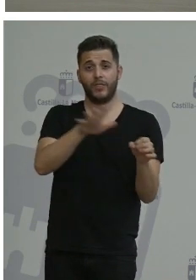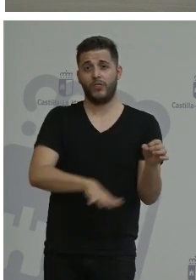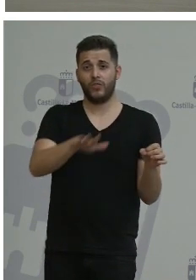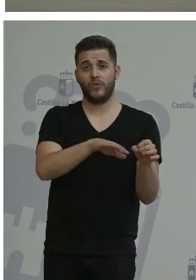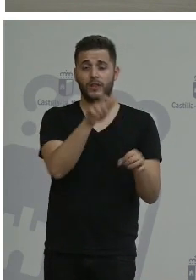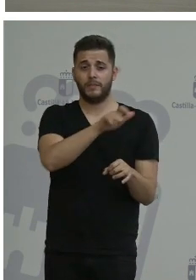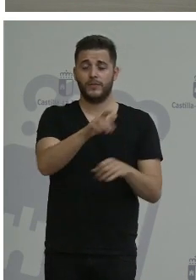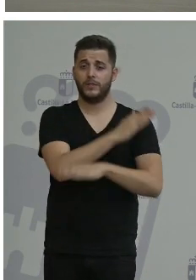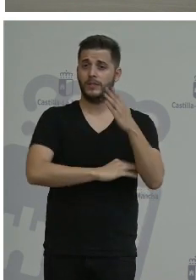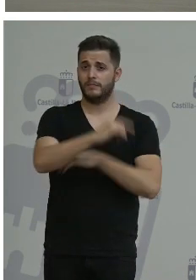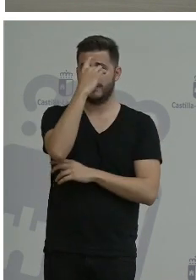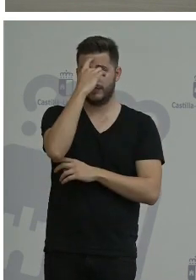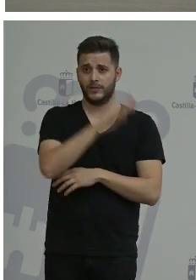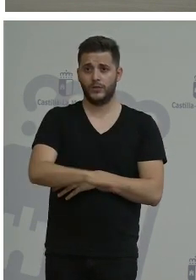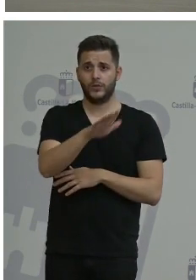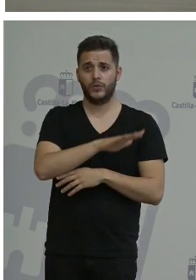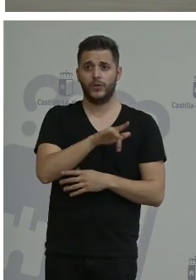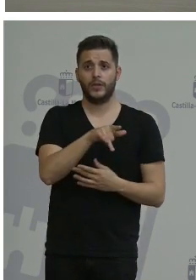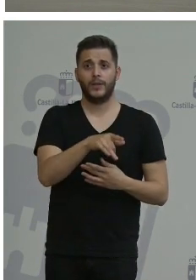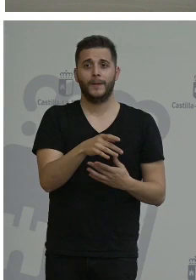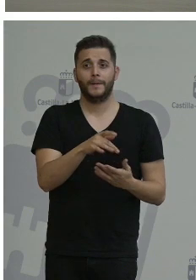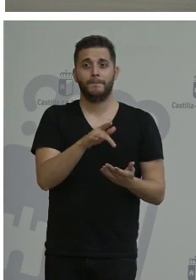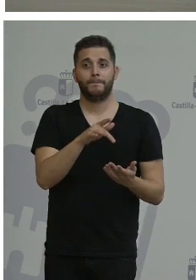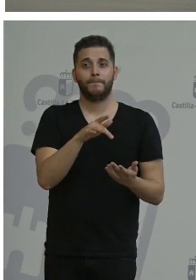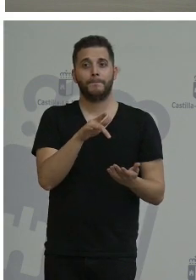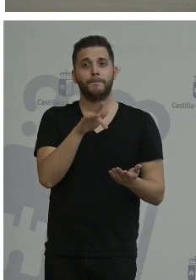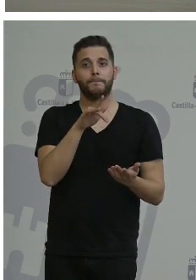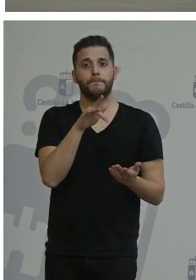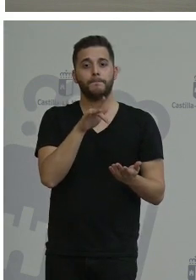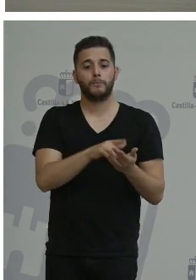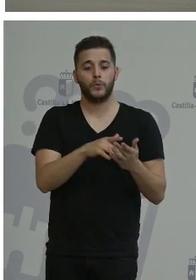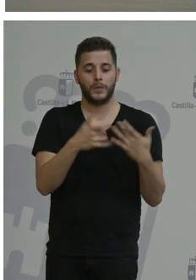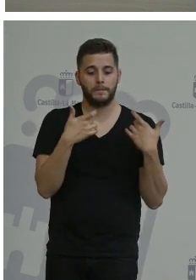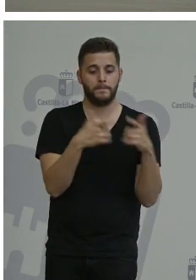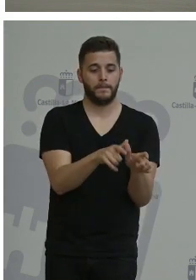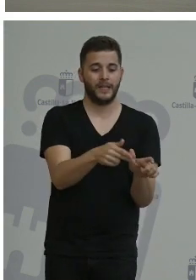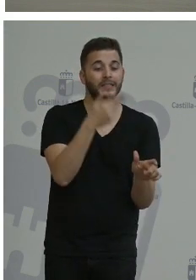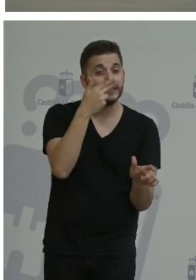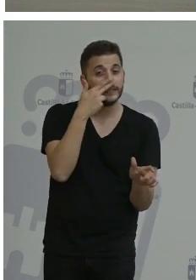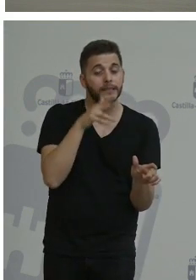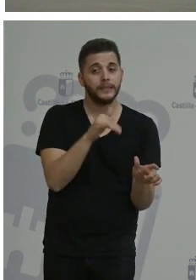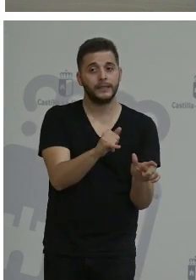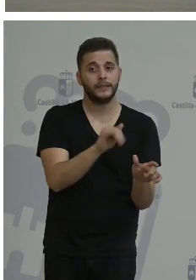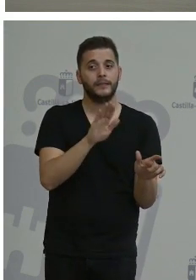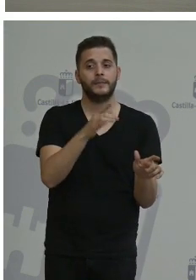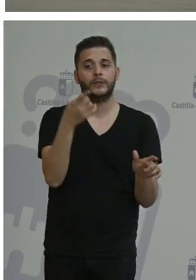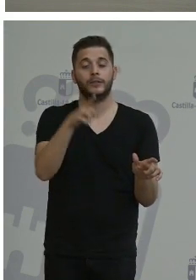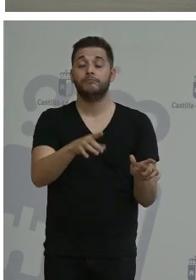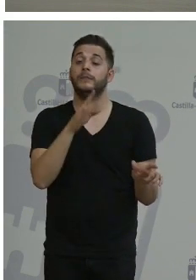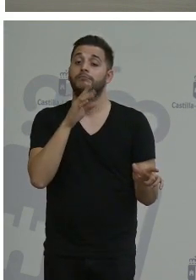con discapacidad intelectual sean departamentos que se muestren más interesados. Pero también os digo,